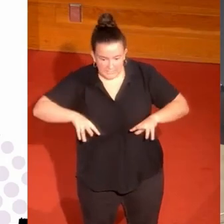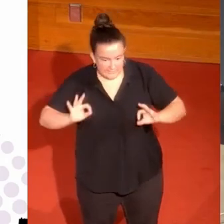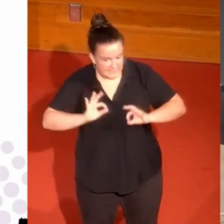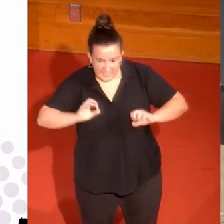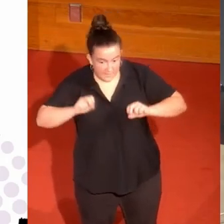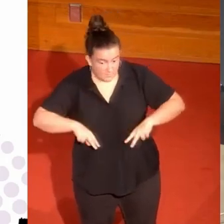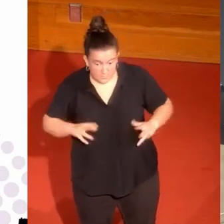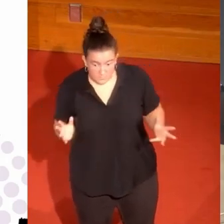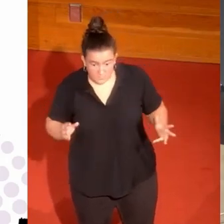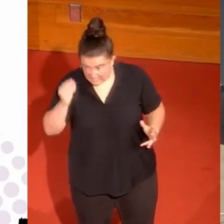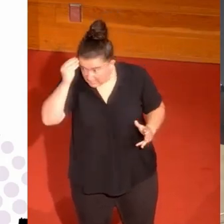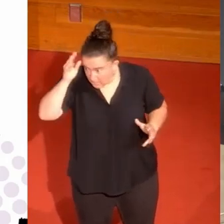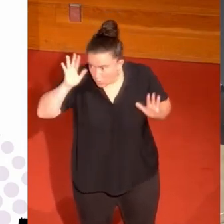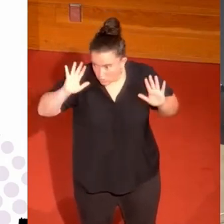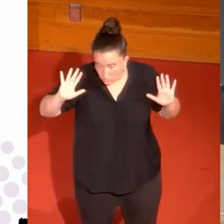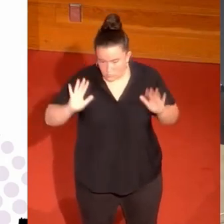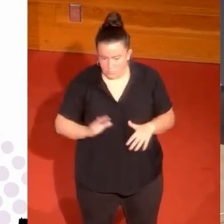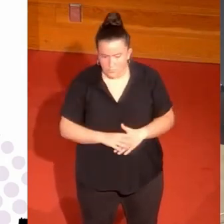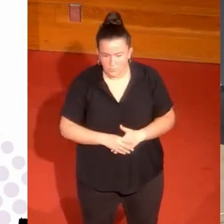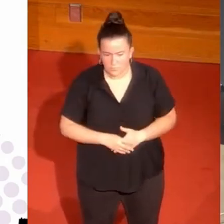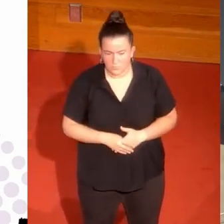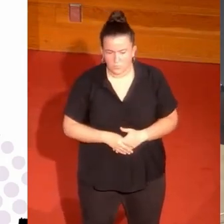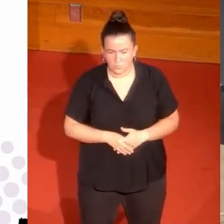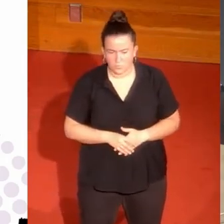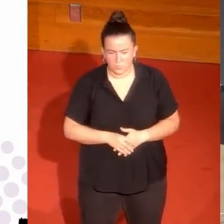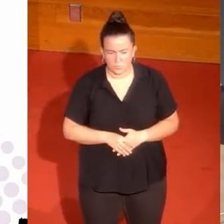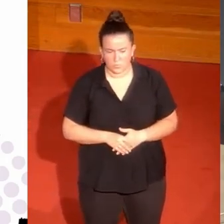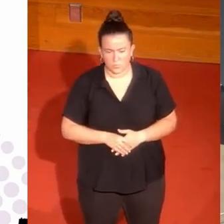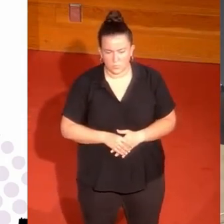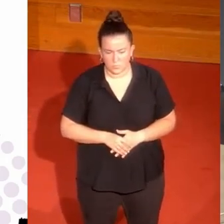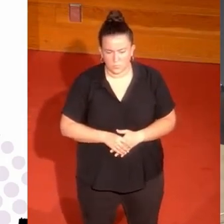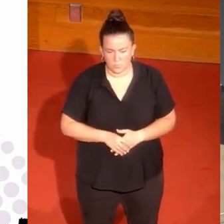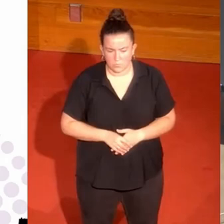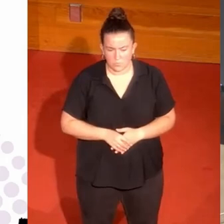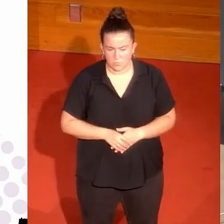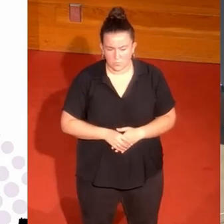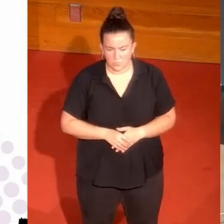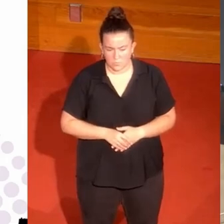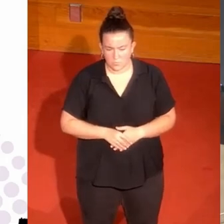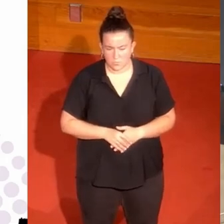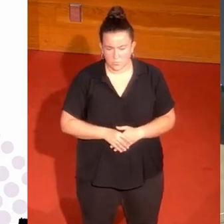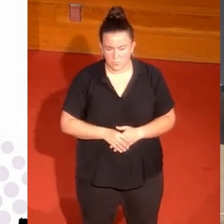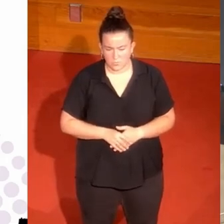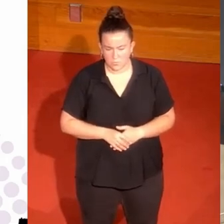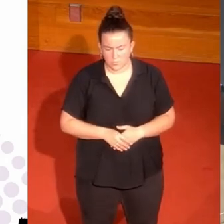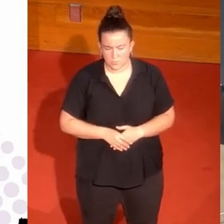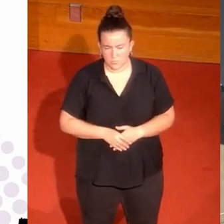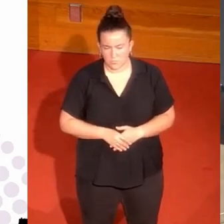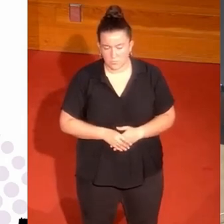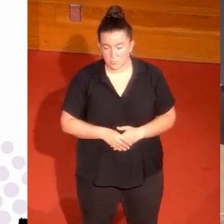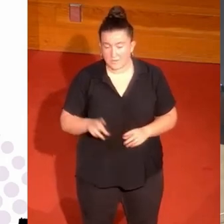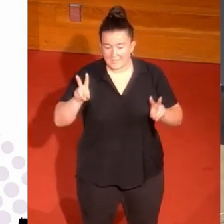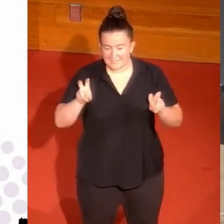que así eh Bueno es un tema que yo no he